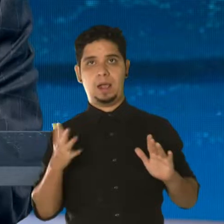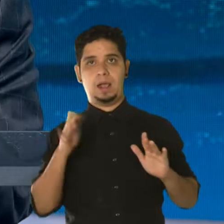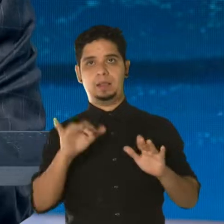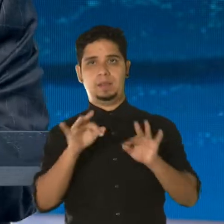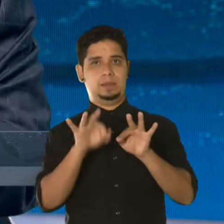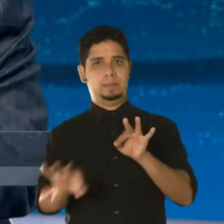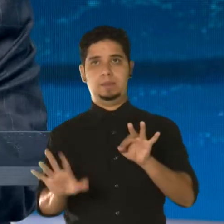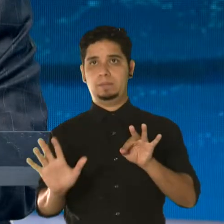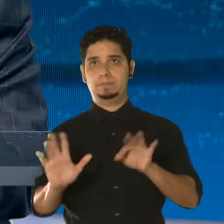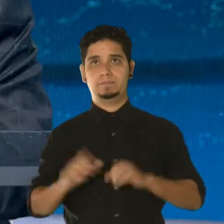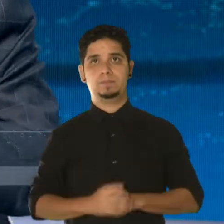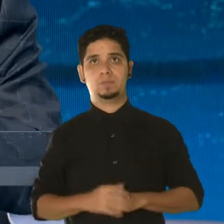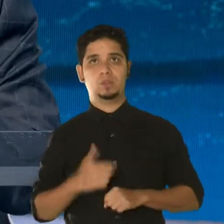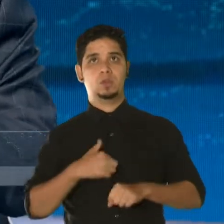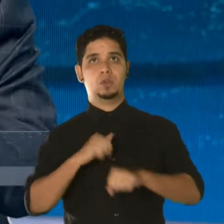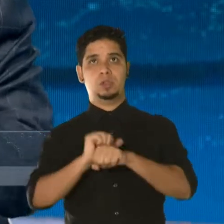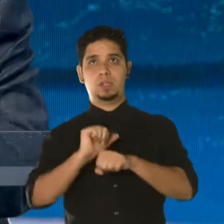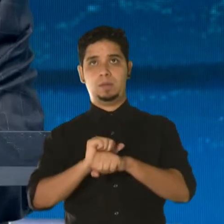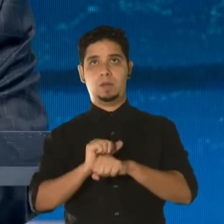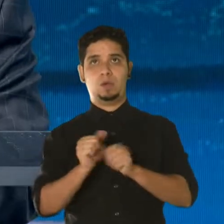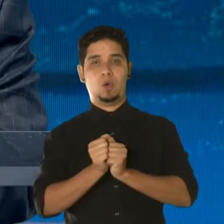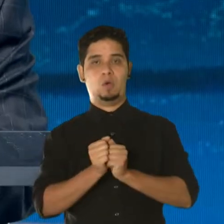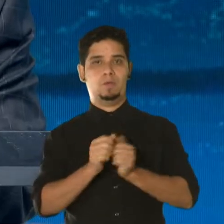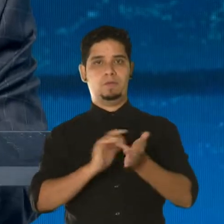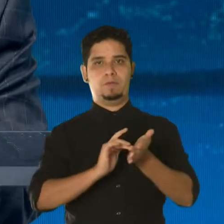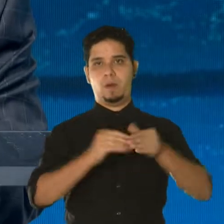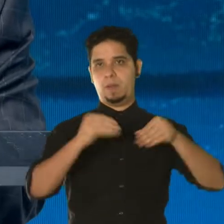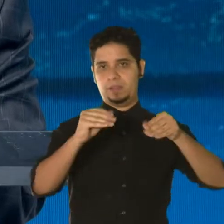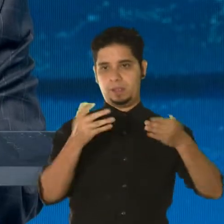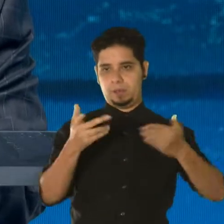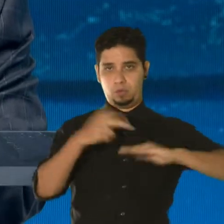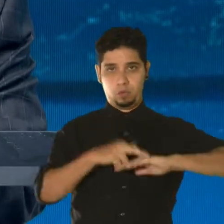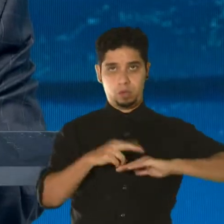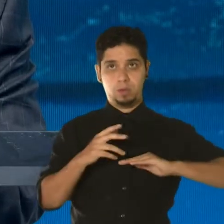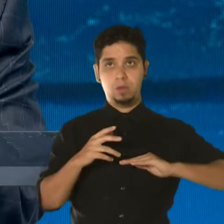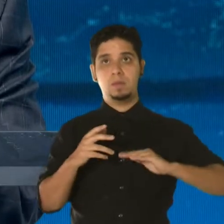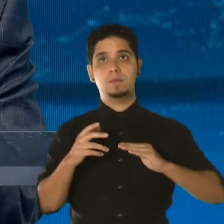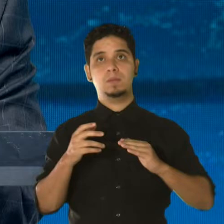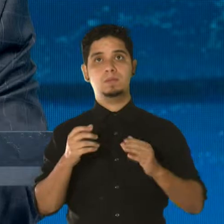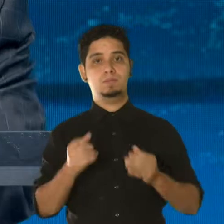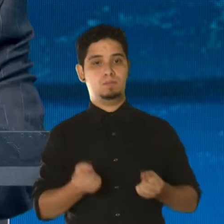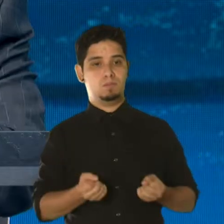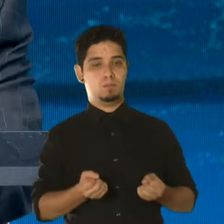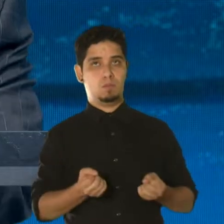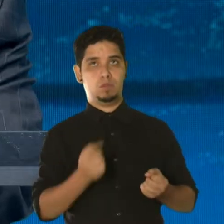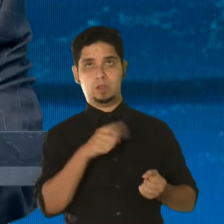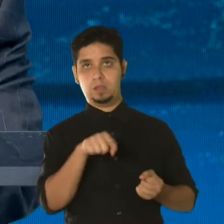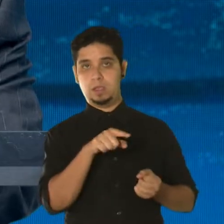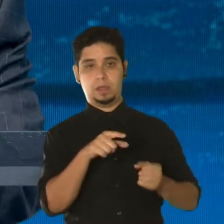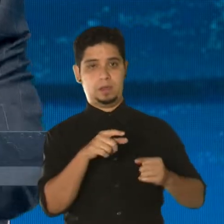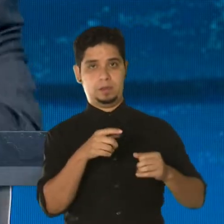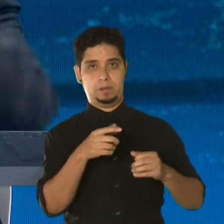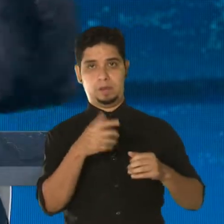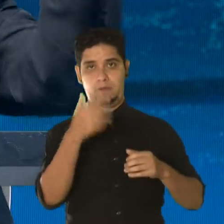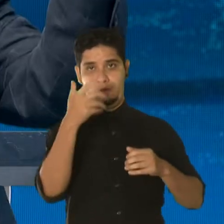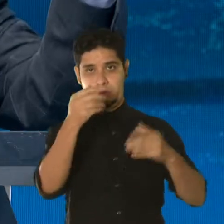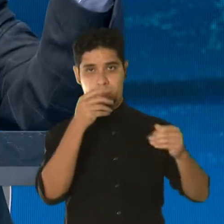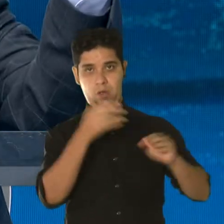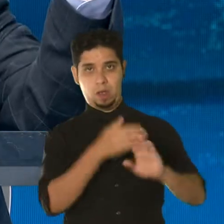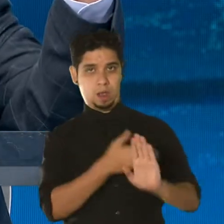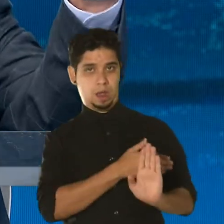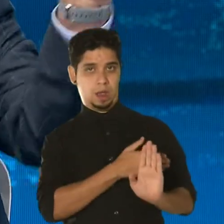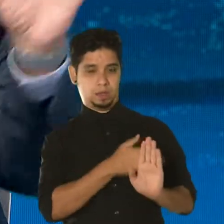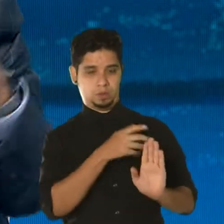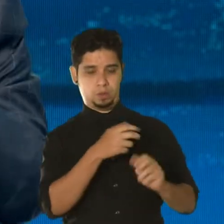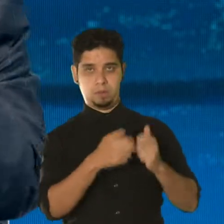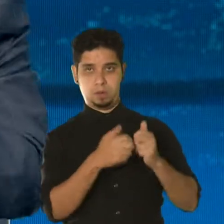como eso. Yo he trabajado con muchas farmacéuticas en Puerto Rico, muchas de las que se fueron antes de todos estos